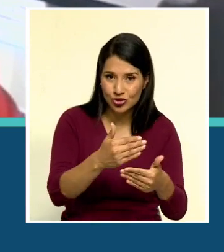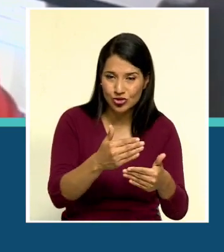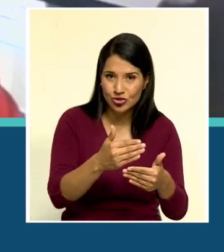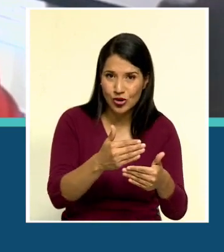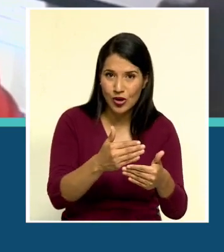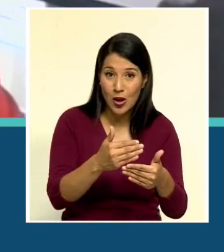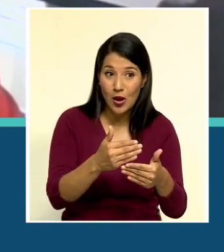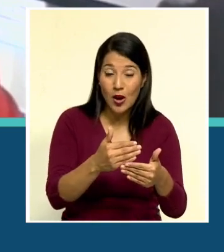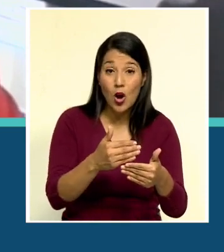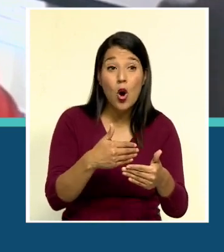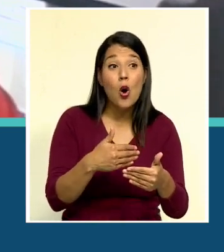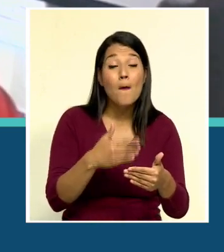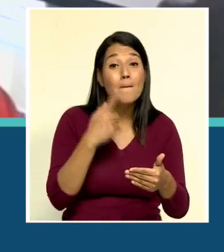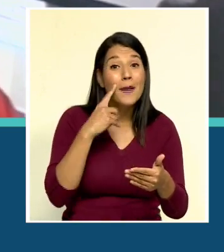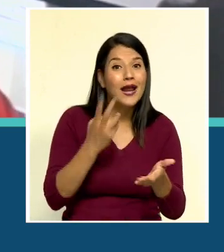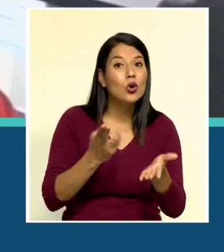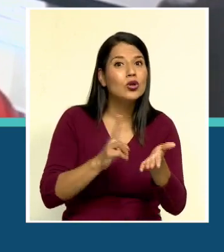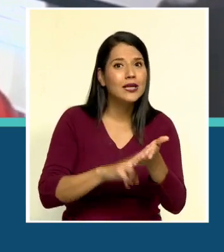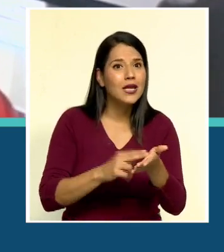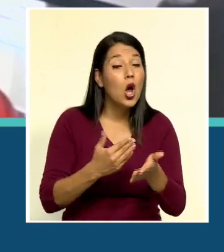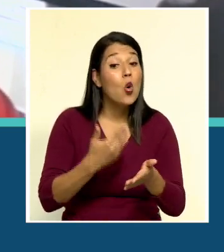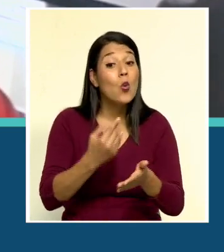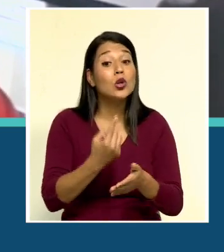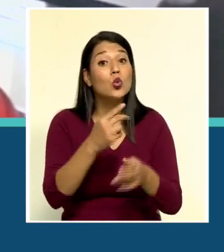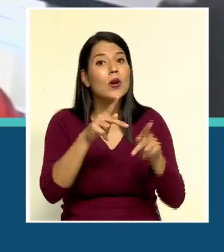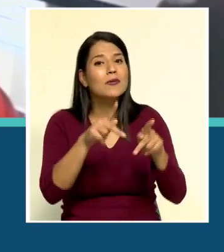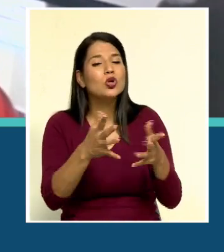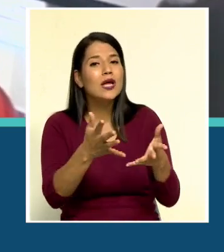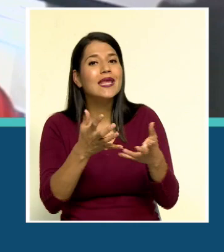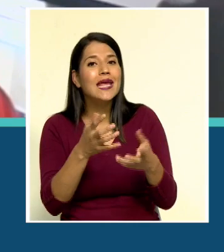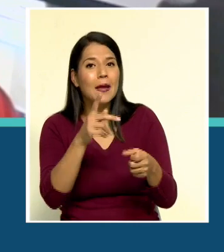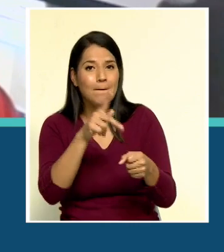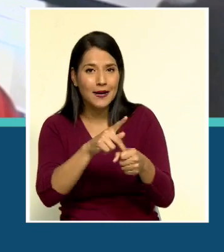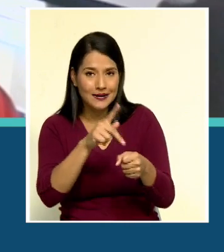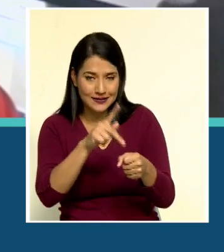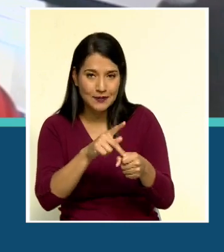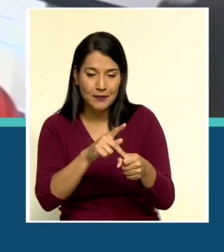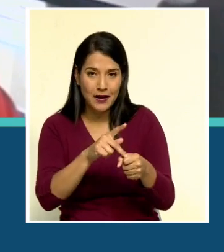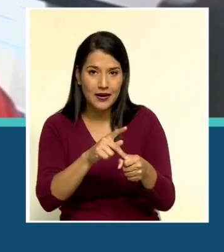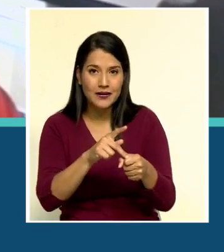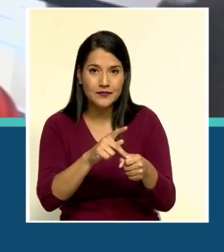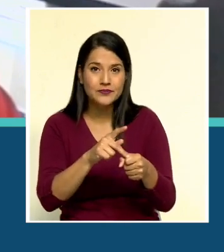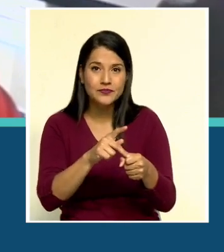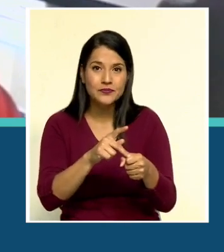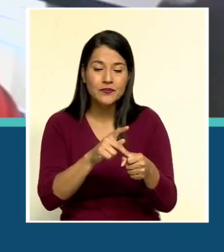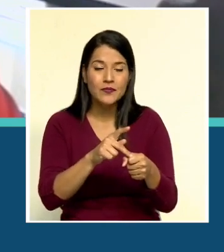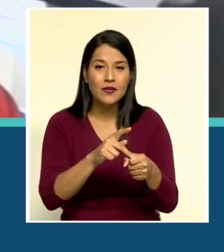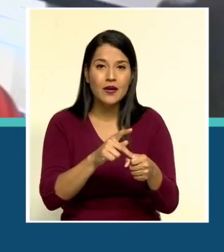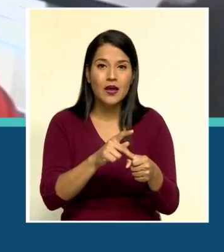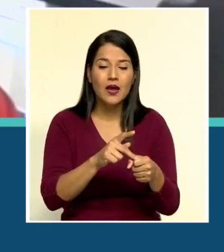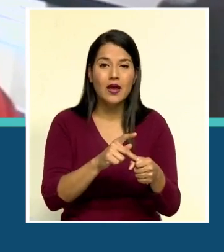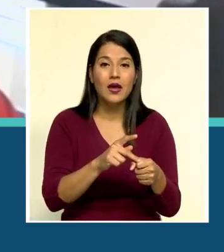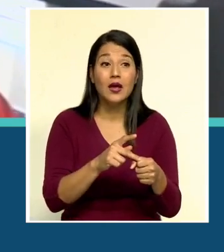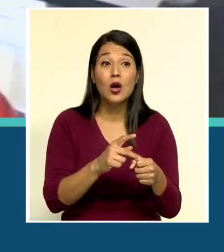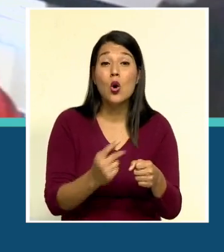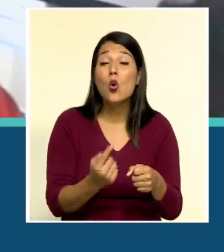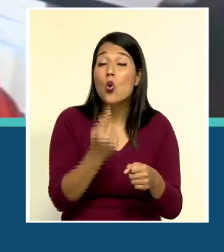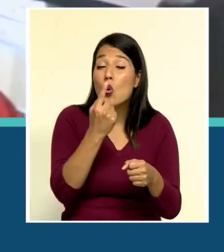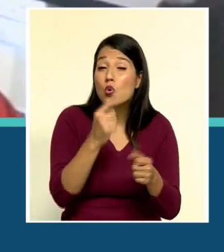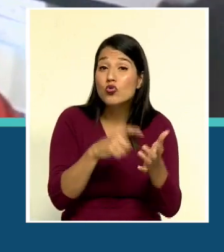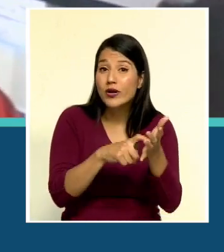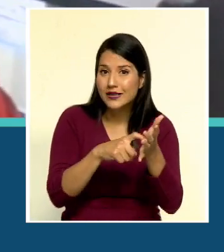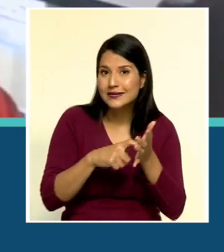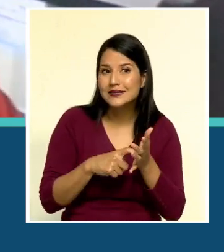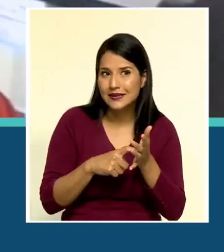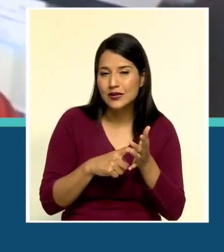una propiedad, a un puesto en propiedad o aspirar a un puesto en ascenso, uno de los aspectos